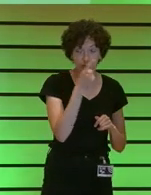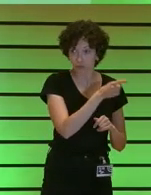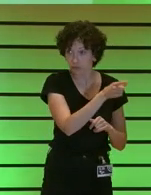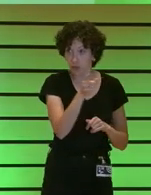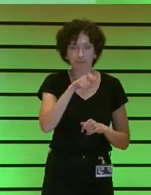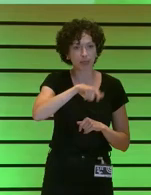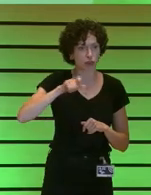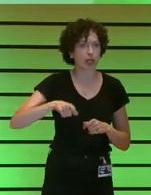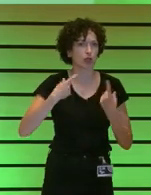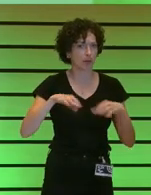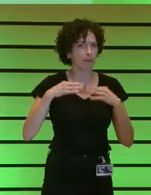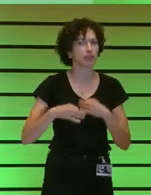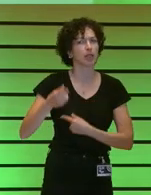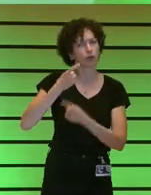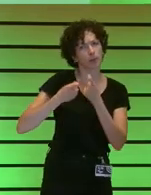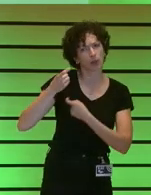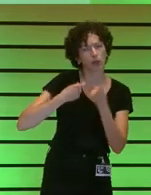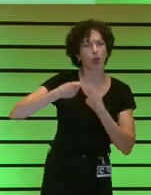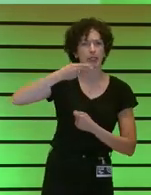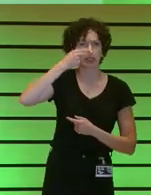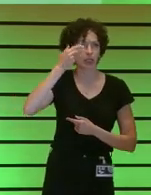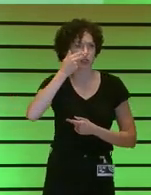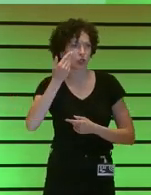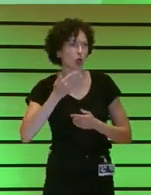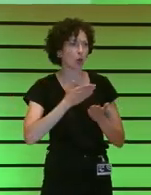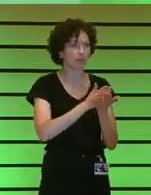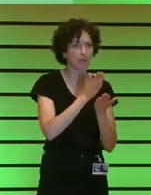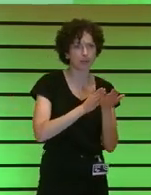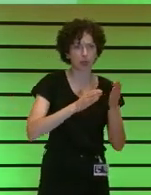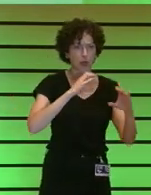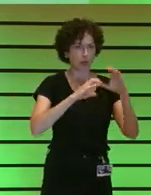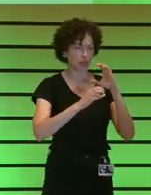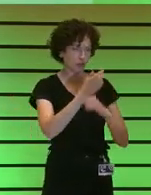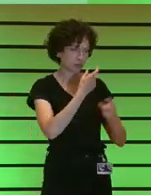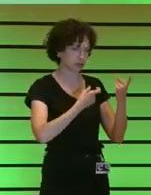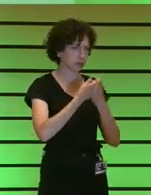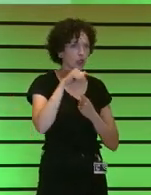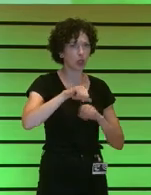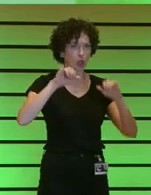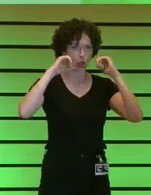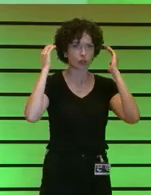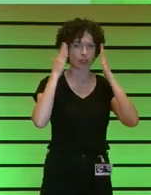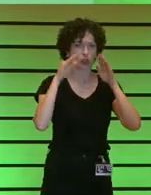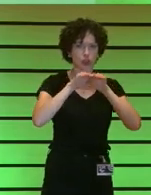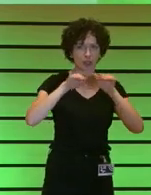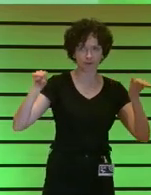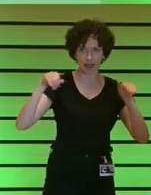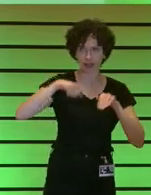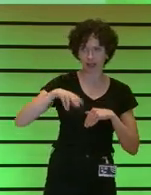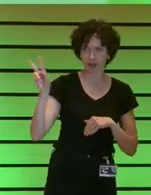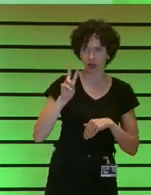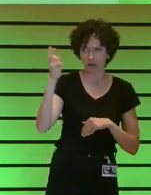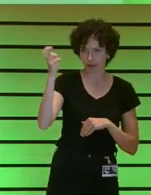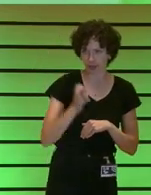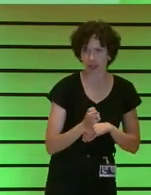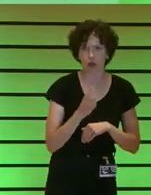un agente informada interesada que leéis los medios de comunicación que habéis venido a un congreso sobre sostenibilidad aquí a Valladolid a pasar un